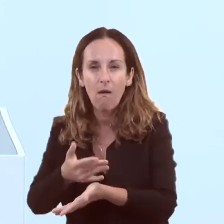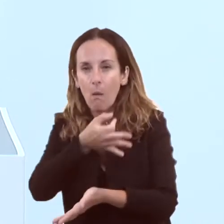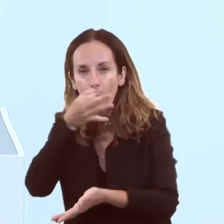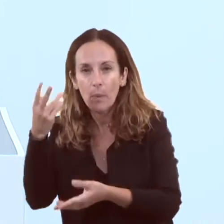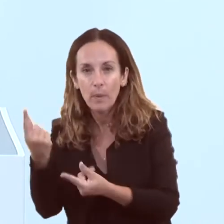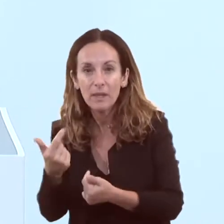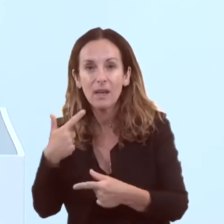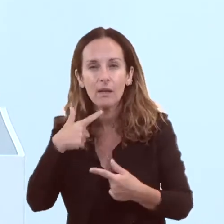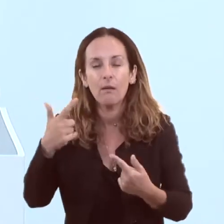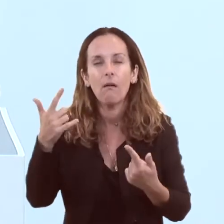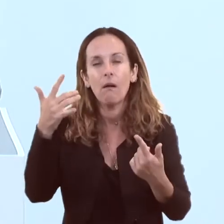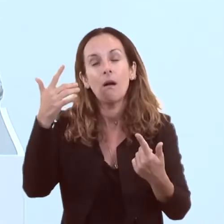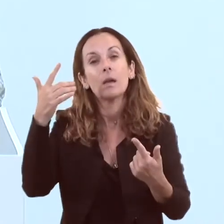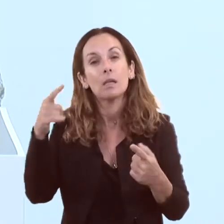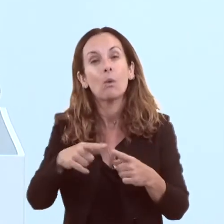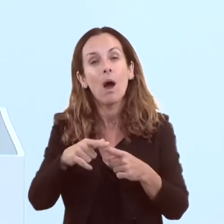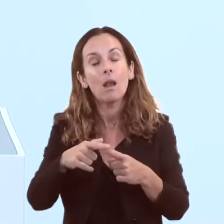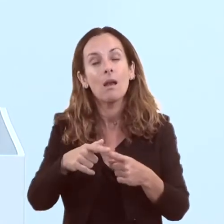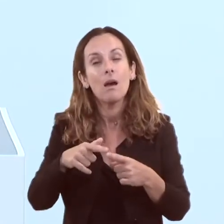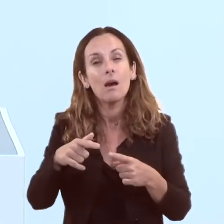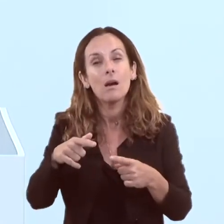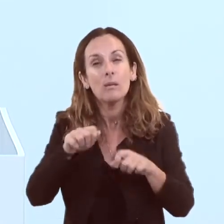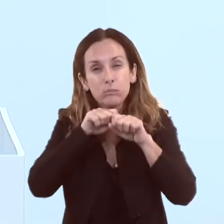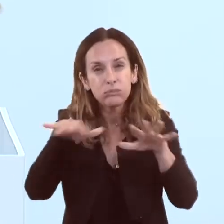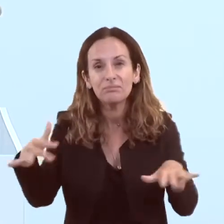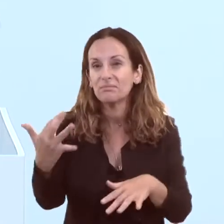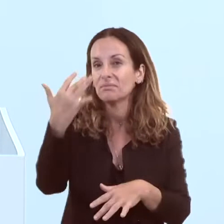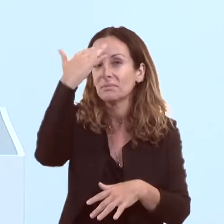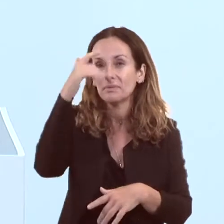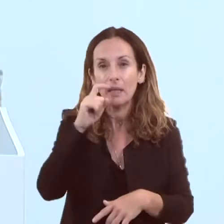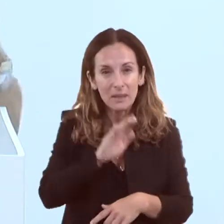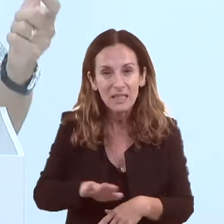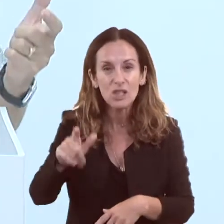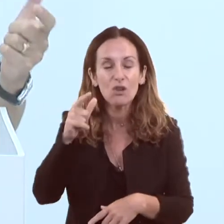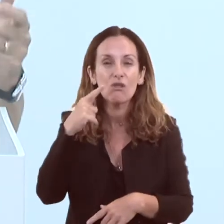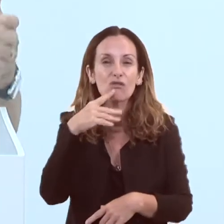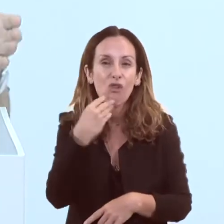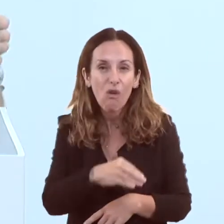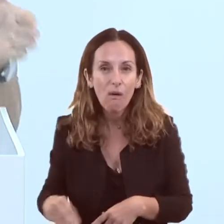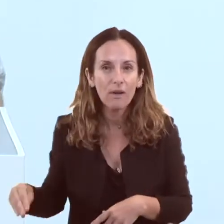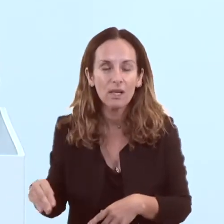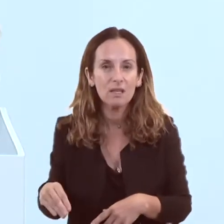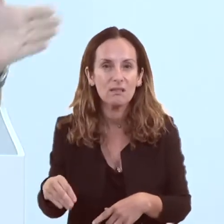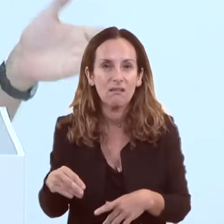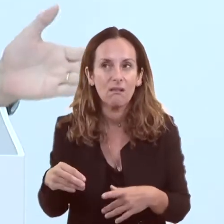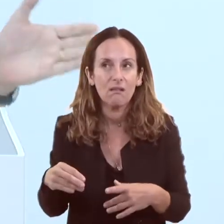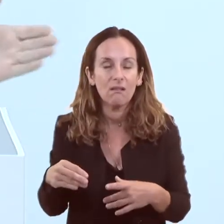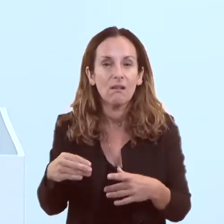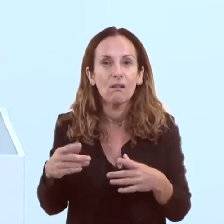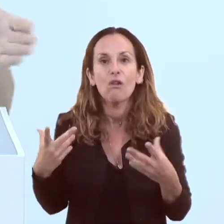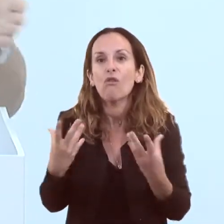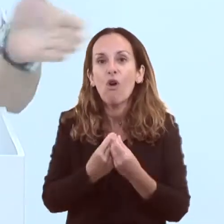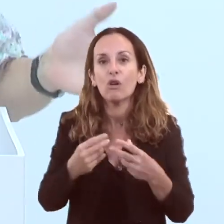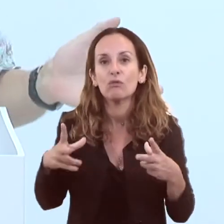de los adolescentes y de los niños incluso los sonidos más simplificados y manipulados por ordenador y respondiendo a